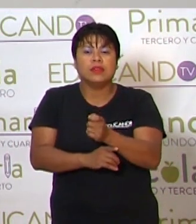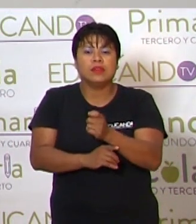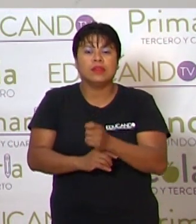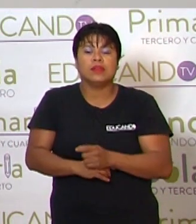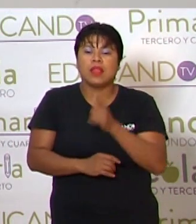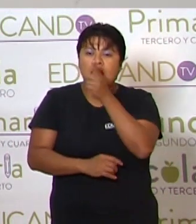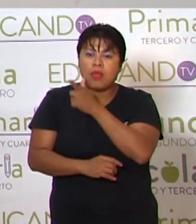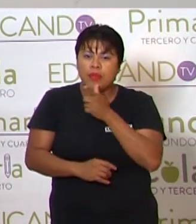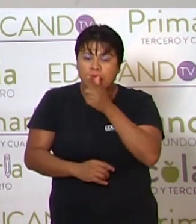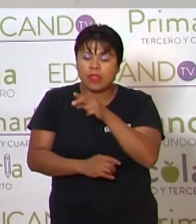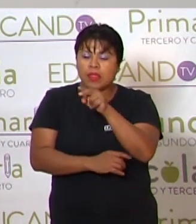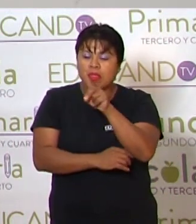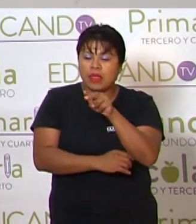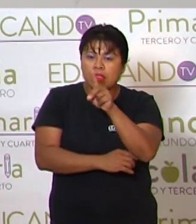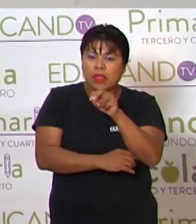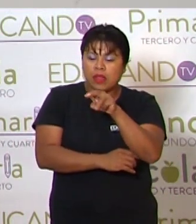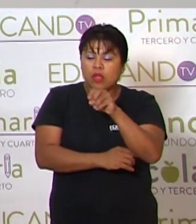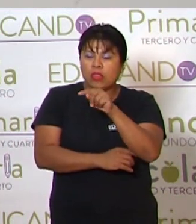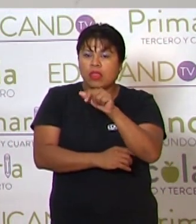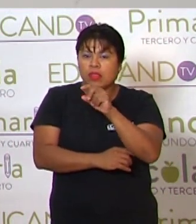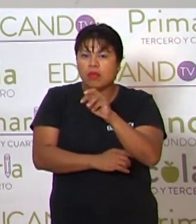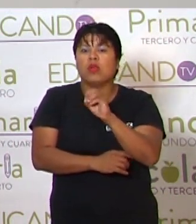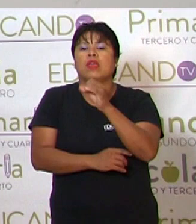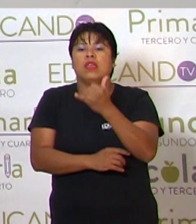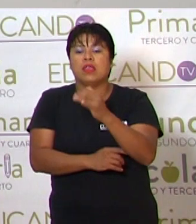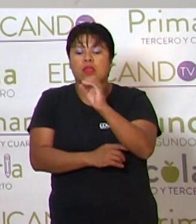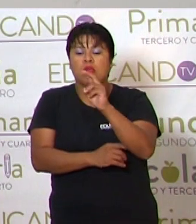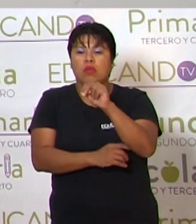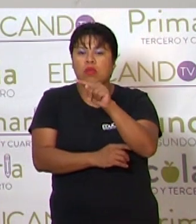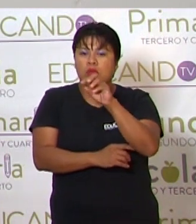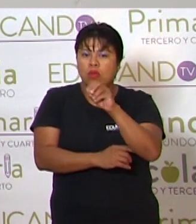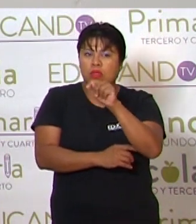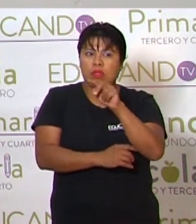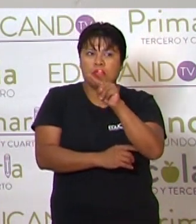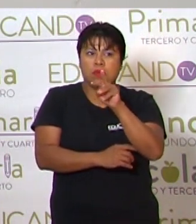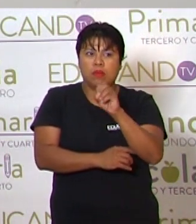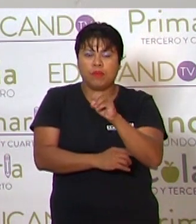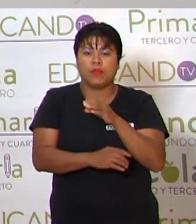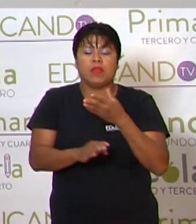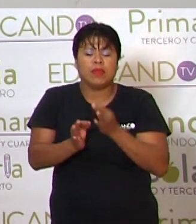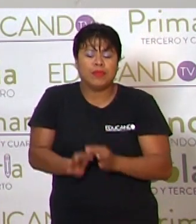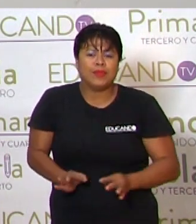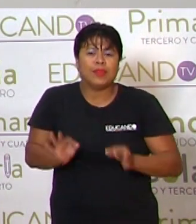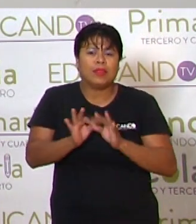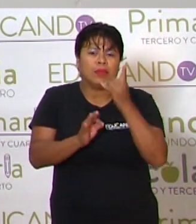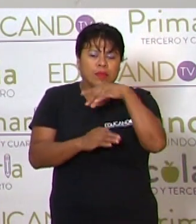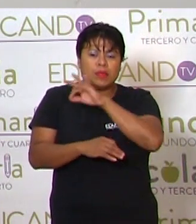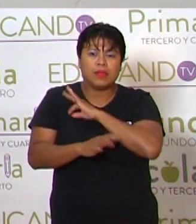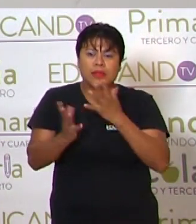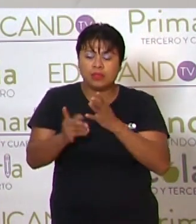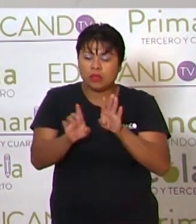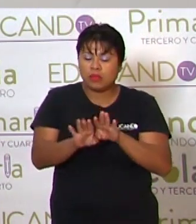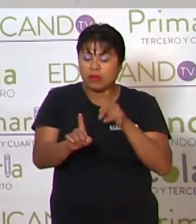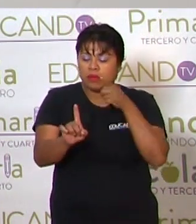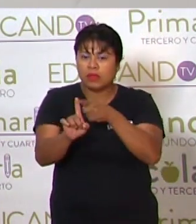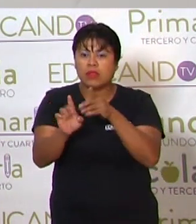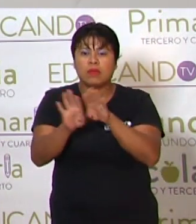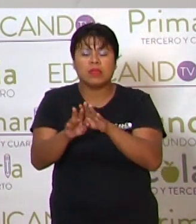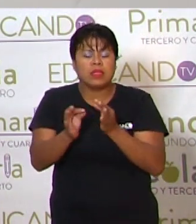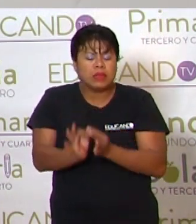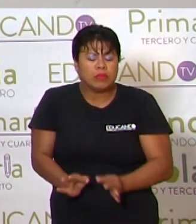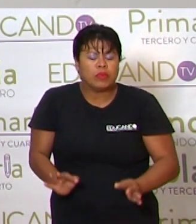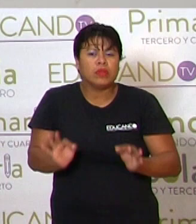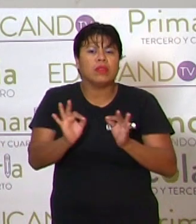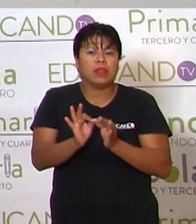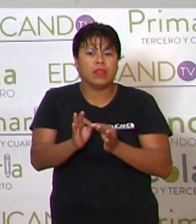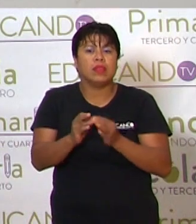el lenguaje denotativo y el lenguaje connotativo, parte fundamental para poder hacer referencia como una herramienta